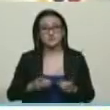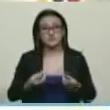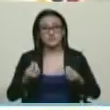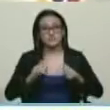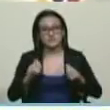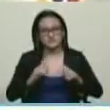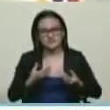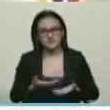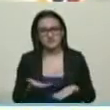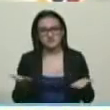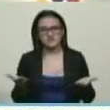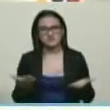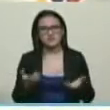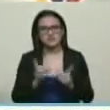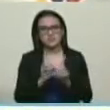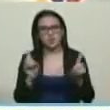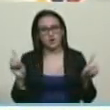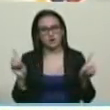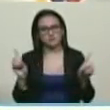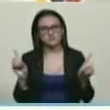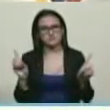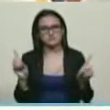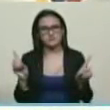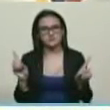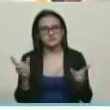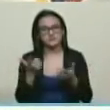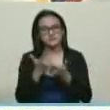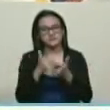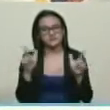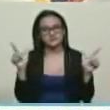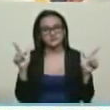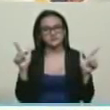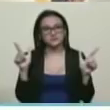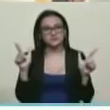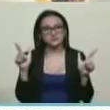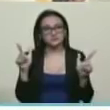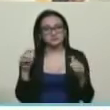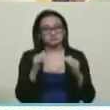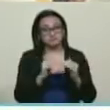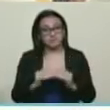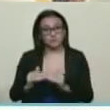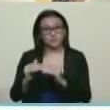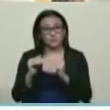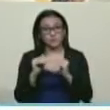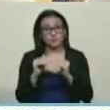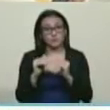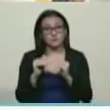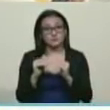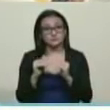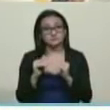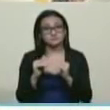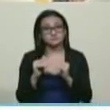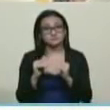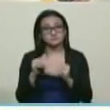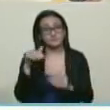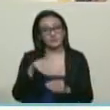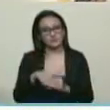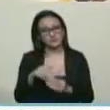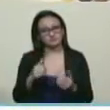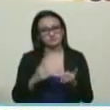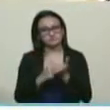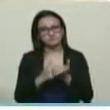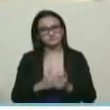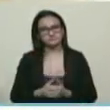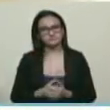y desarrollarse en democracia, en libertad, en soberanía y, como siempre, votando.